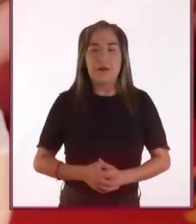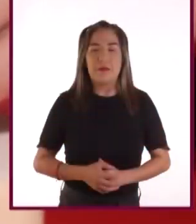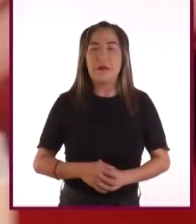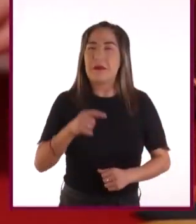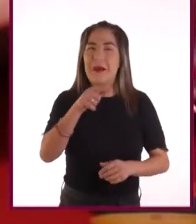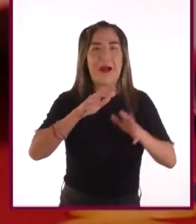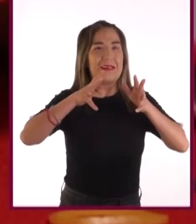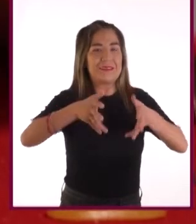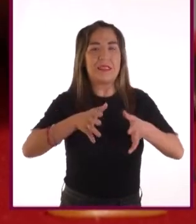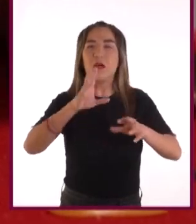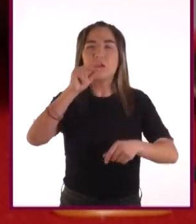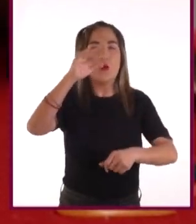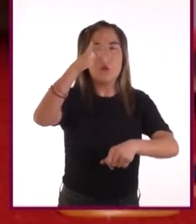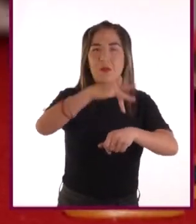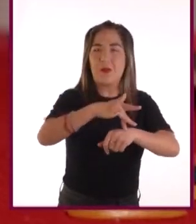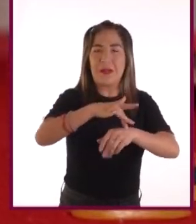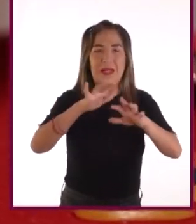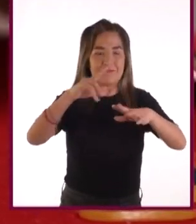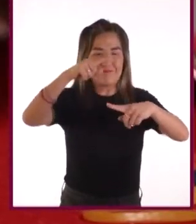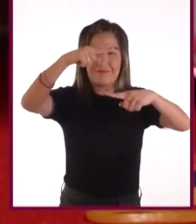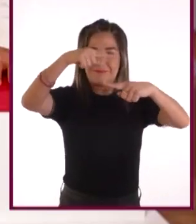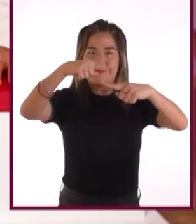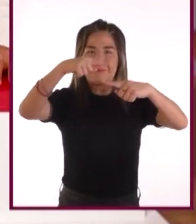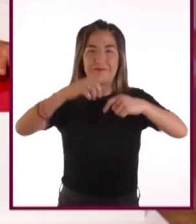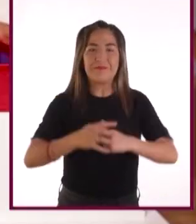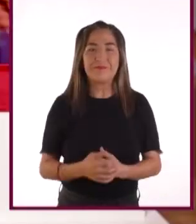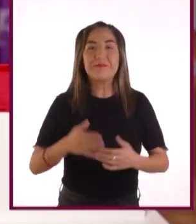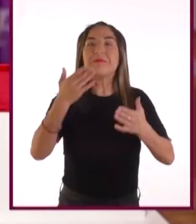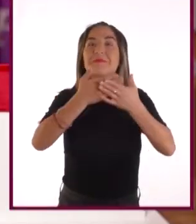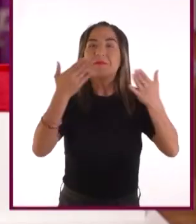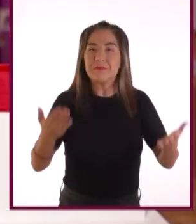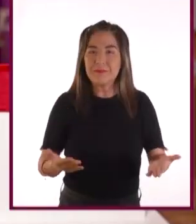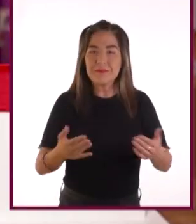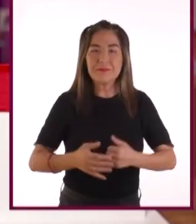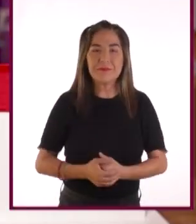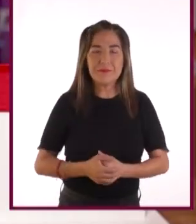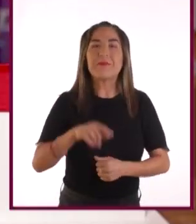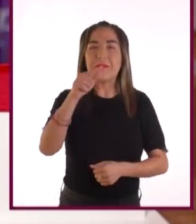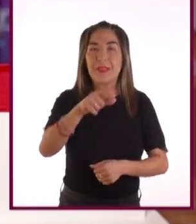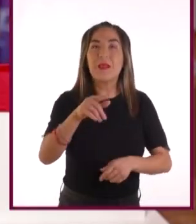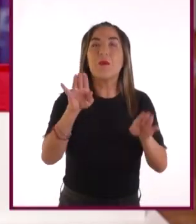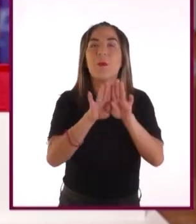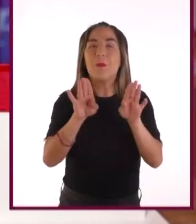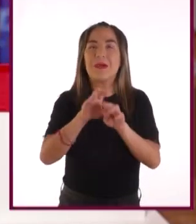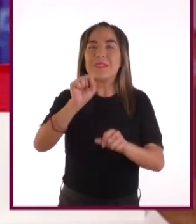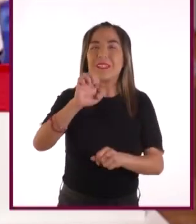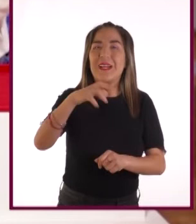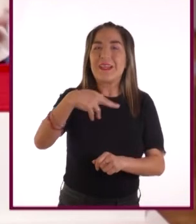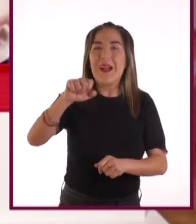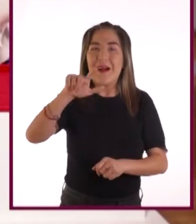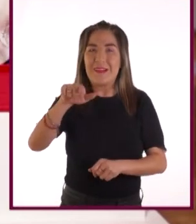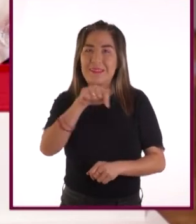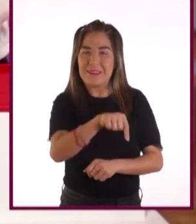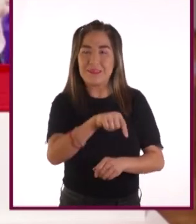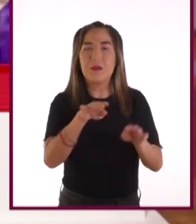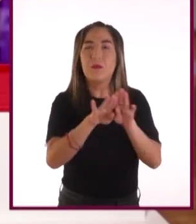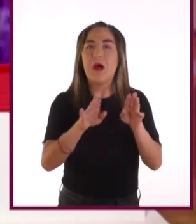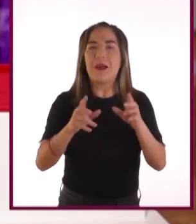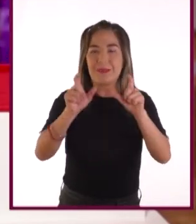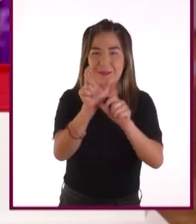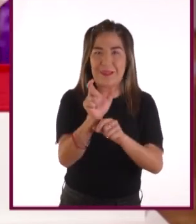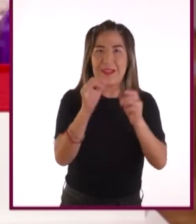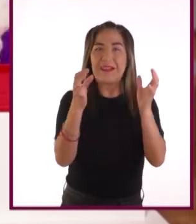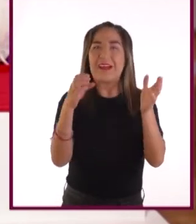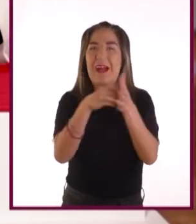Y queda perfecto porque no toca el clip. Ahora construiremos el generador de la señal. Tomamos el pedazo